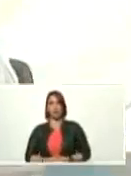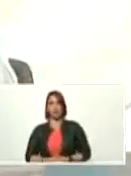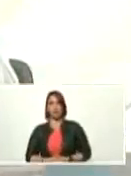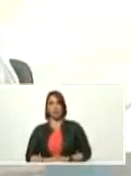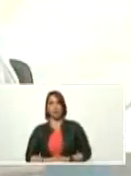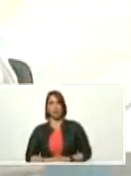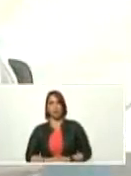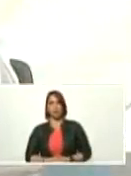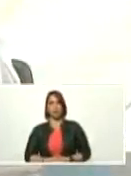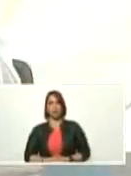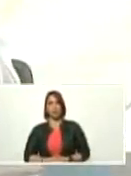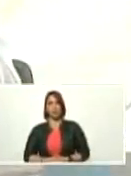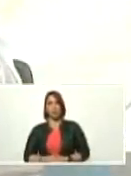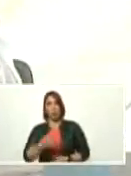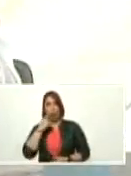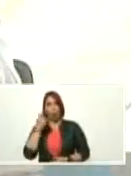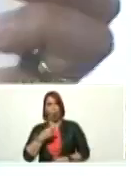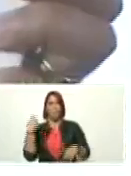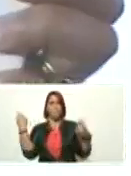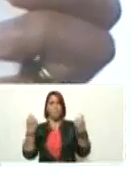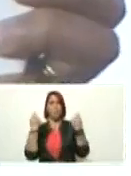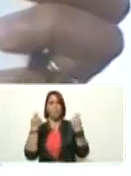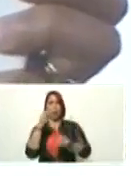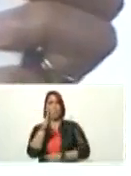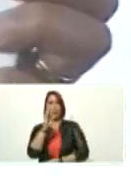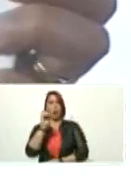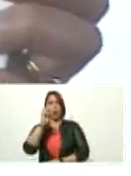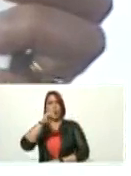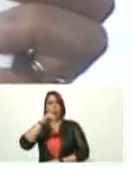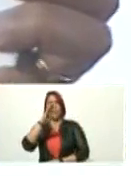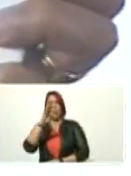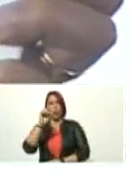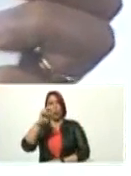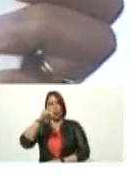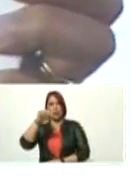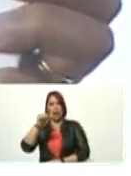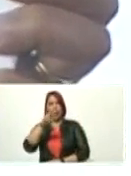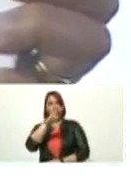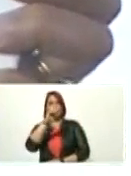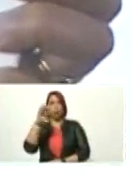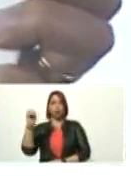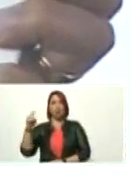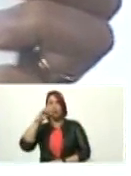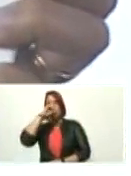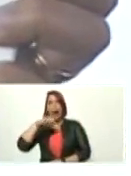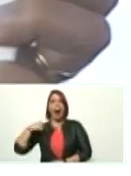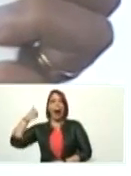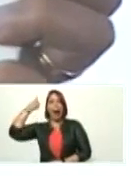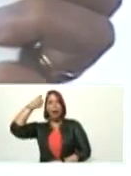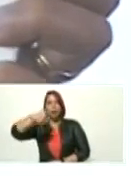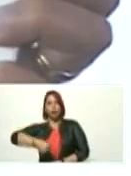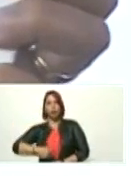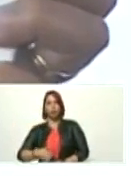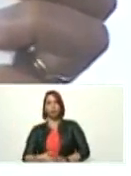Vicente Lecuna, campaña de Bomboná, 200 años de que